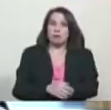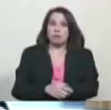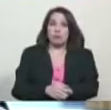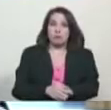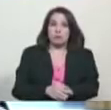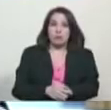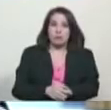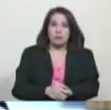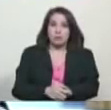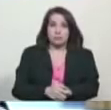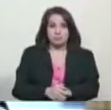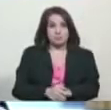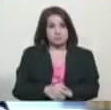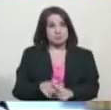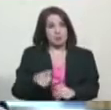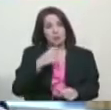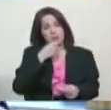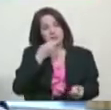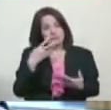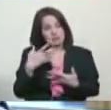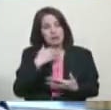Prácticamente, miren, yo les puedo contar esto.